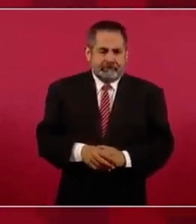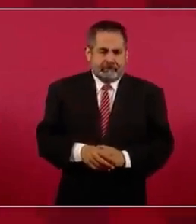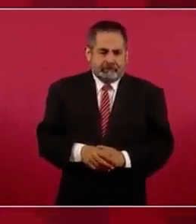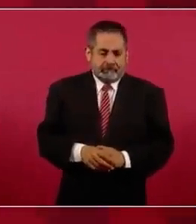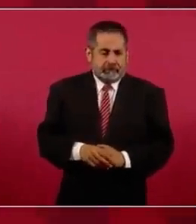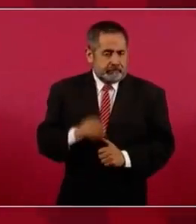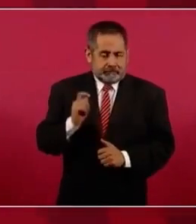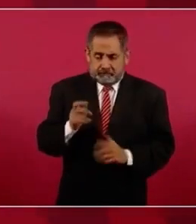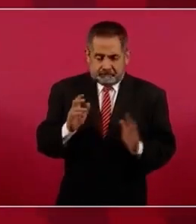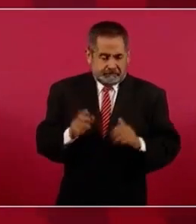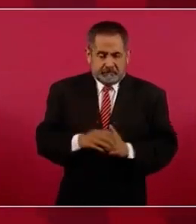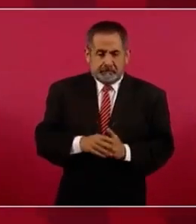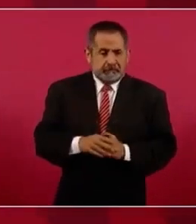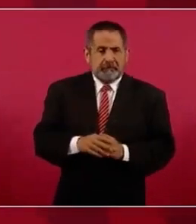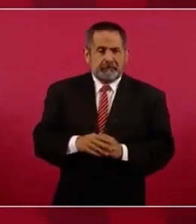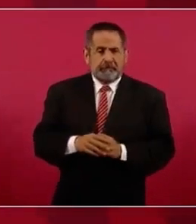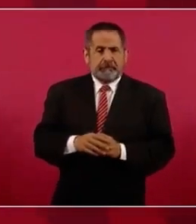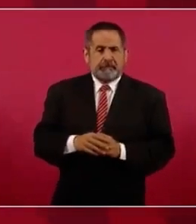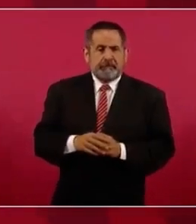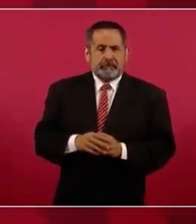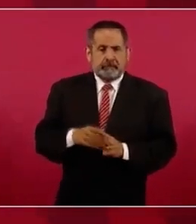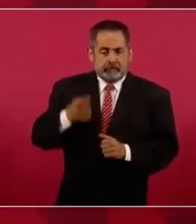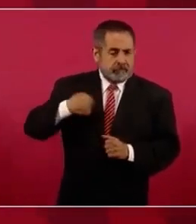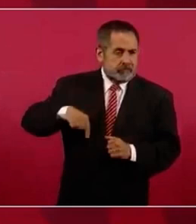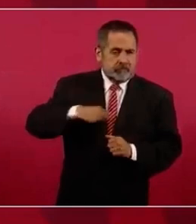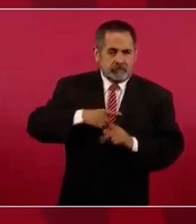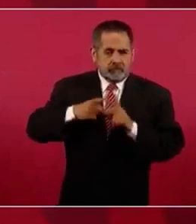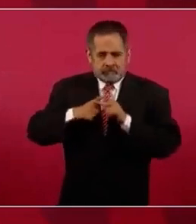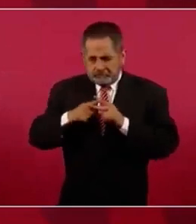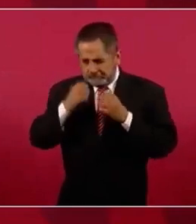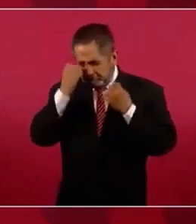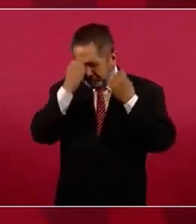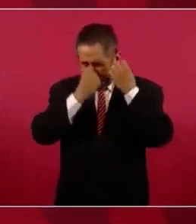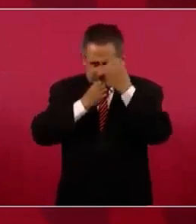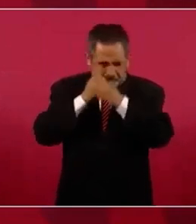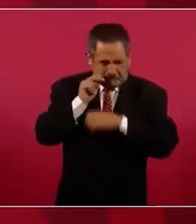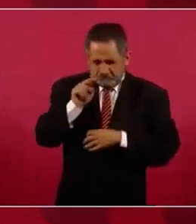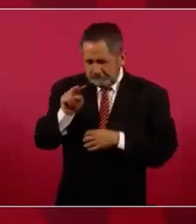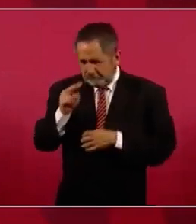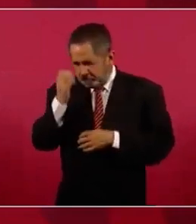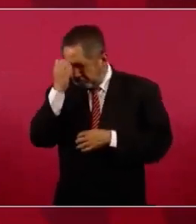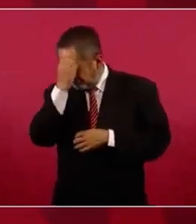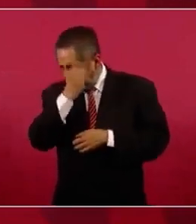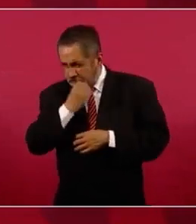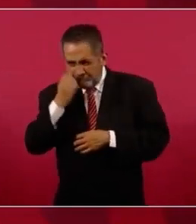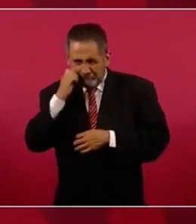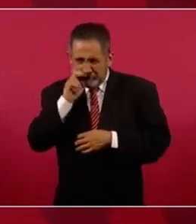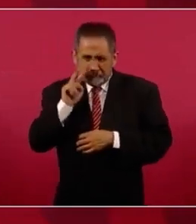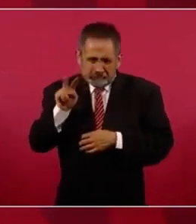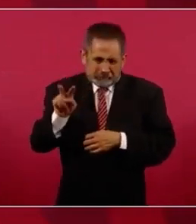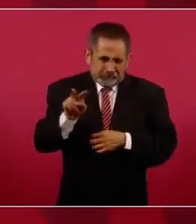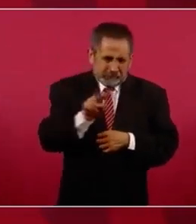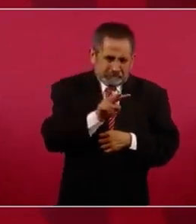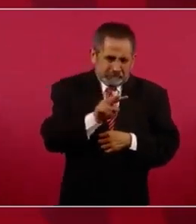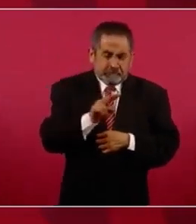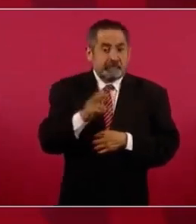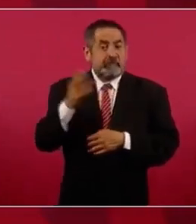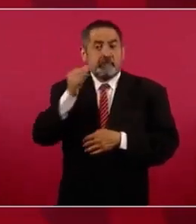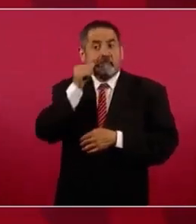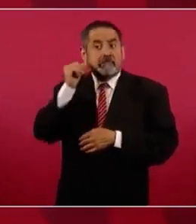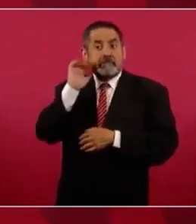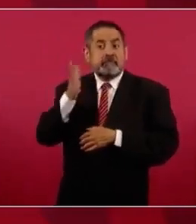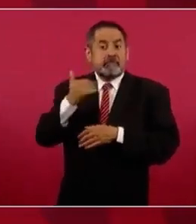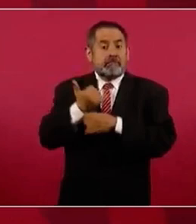Ahora que estamos empezando a analizar, y ya se dio la información